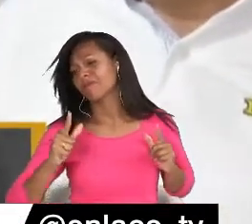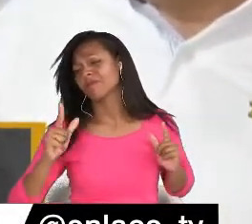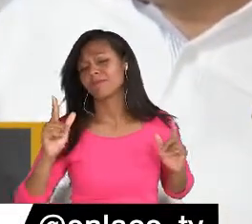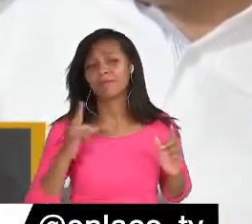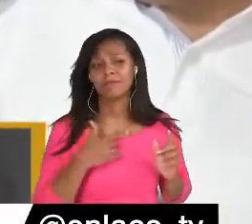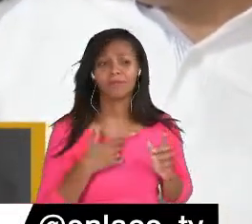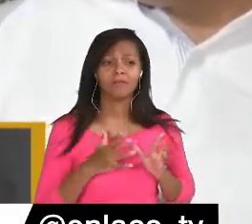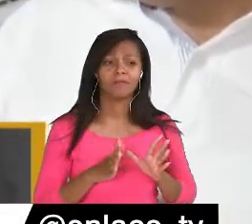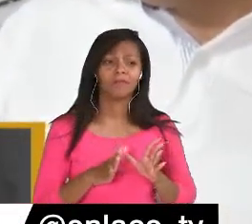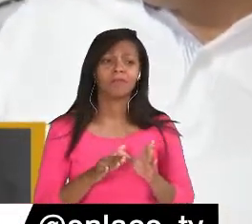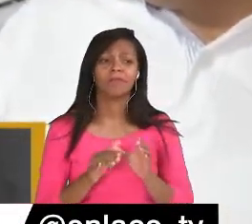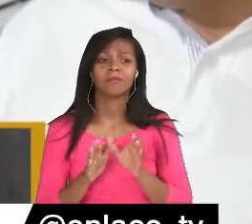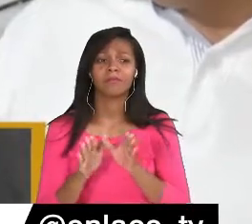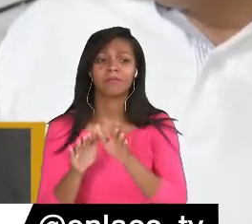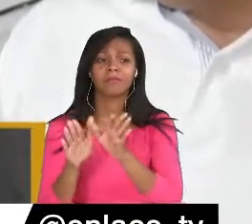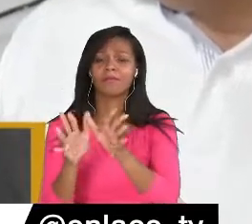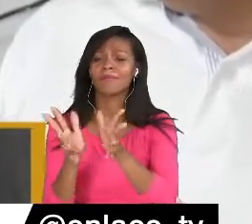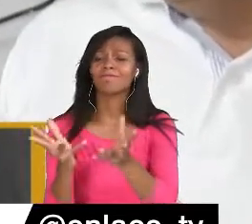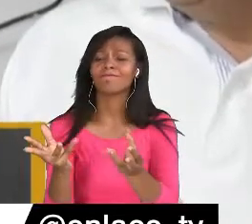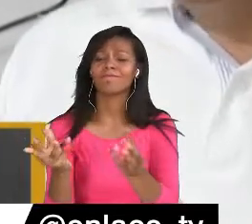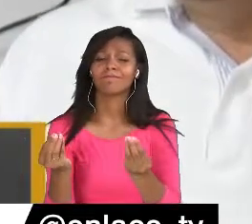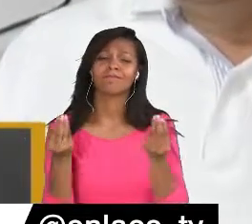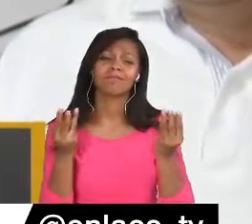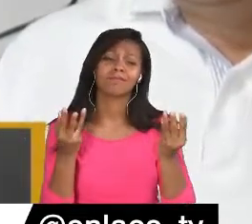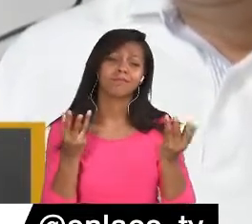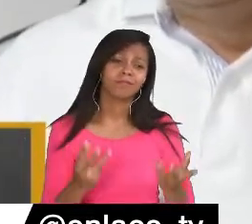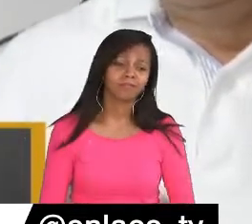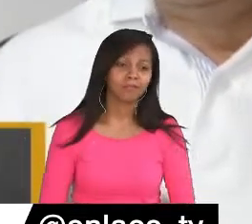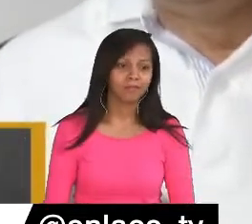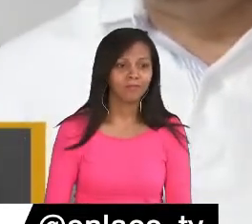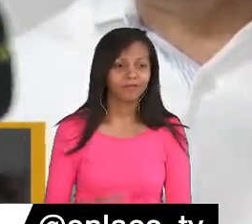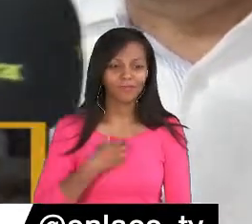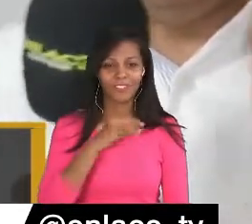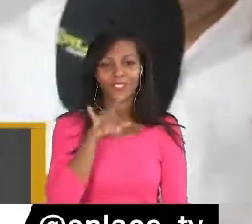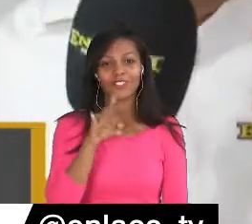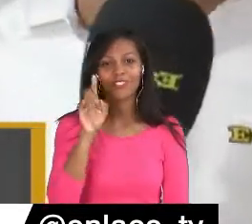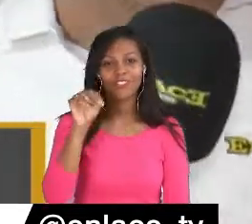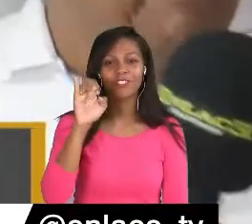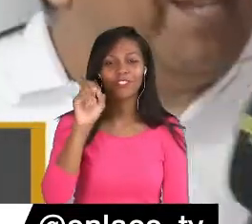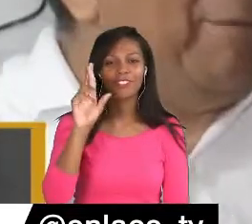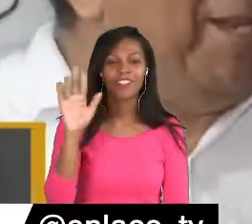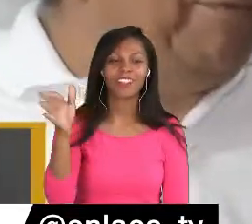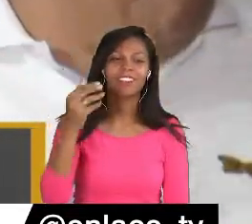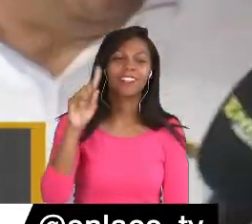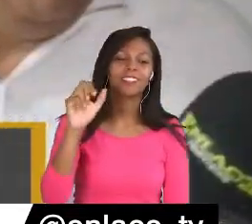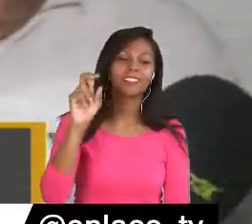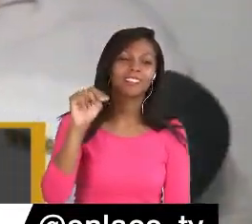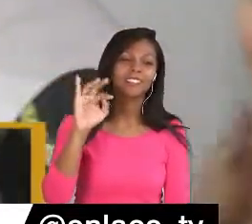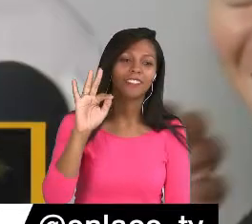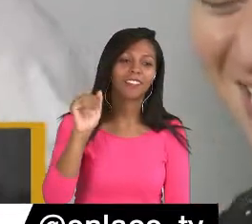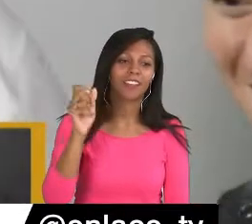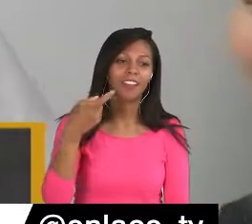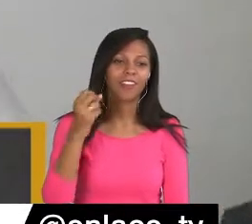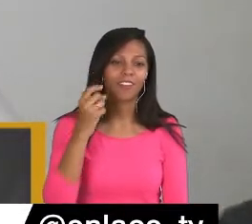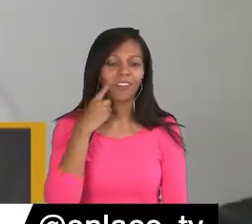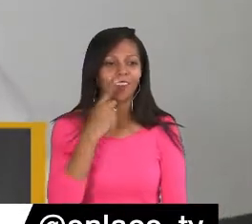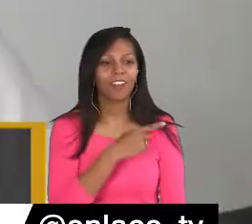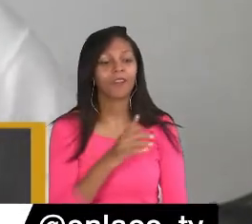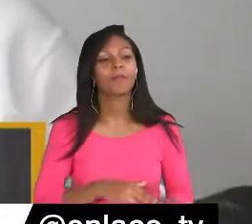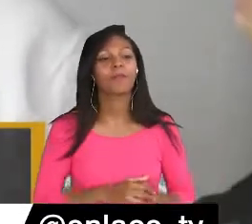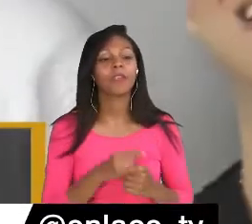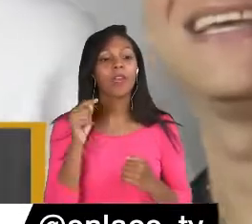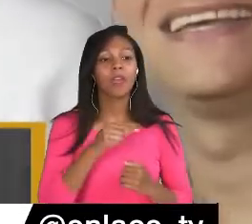tengo más. Niño, te dice Junior Santiago. Junior estará hoy. Isabel Cabrera. Padre Pedro. Mi hombre de festival